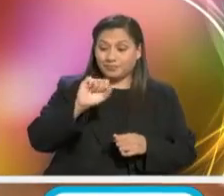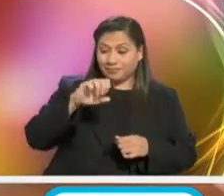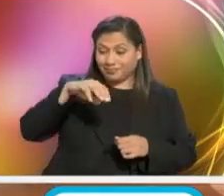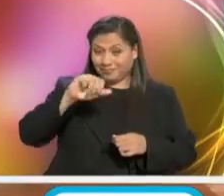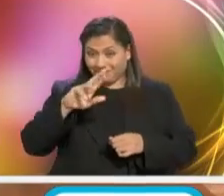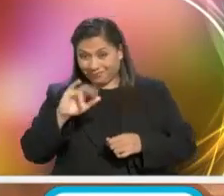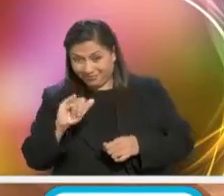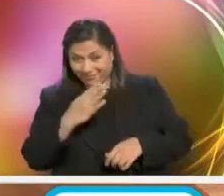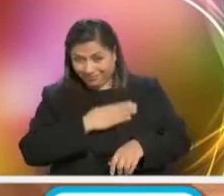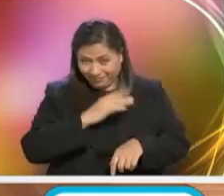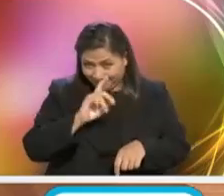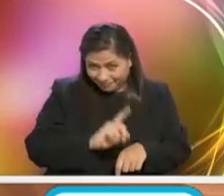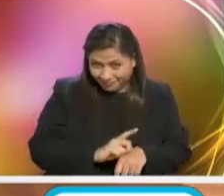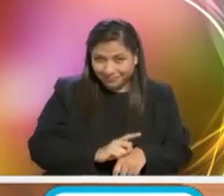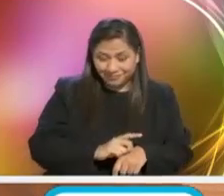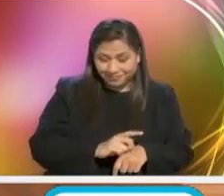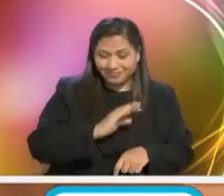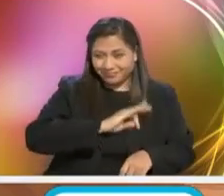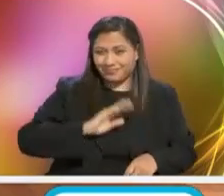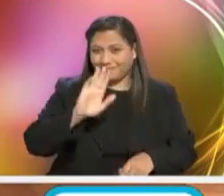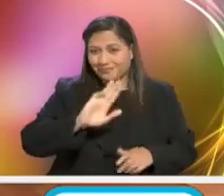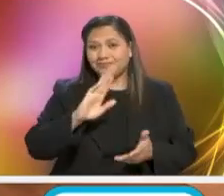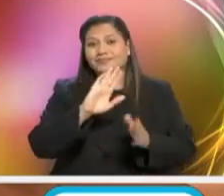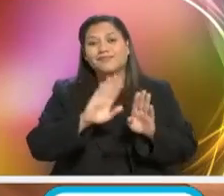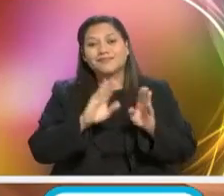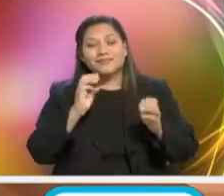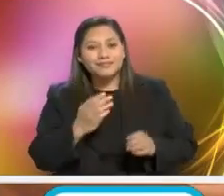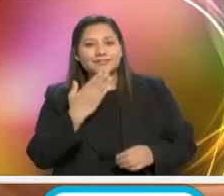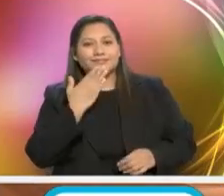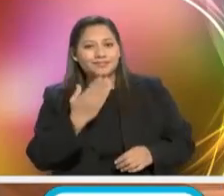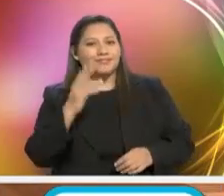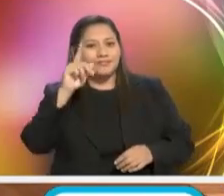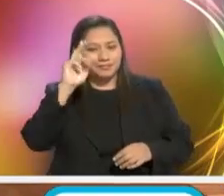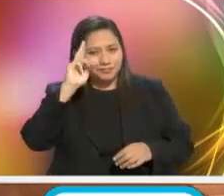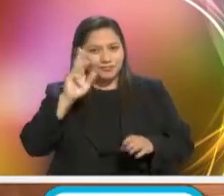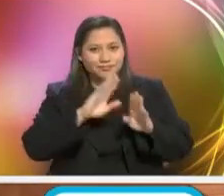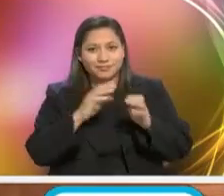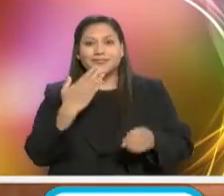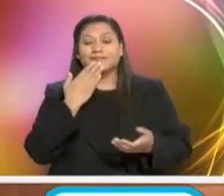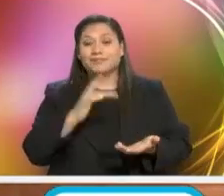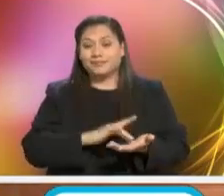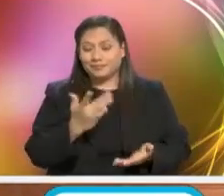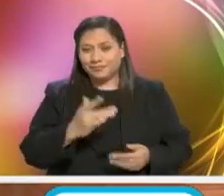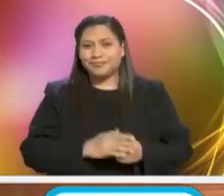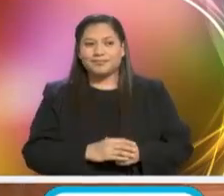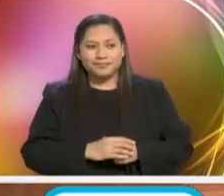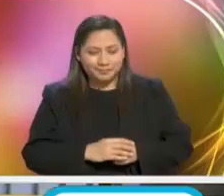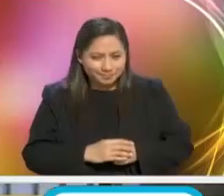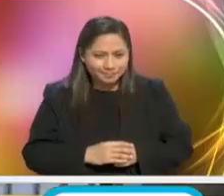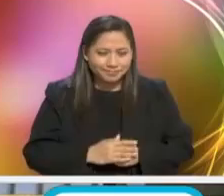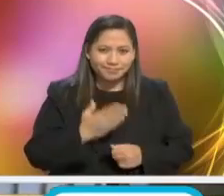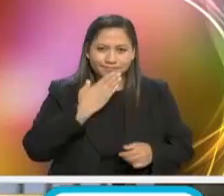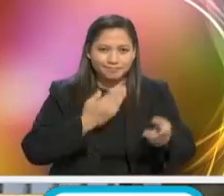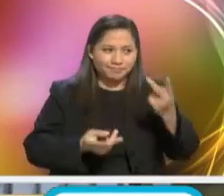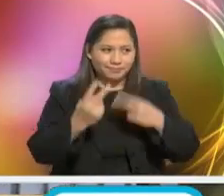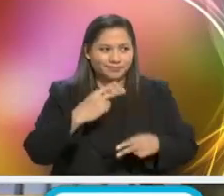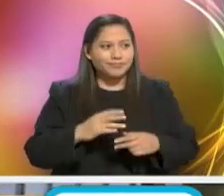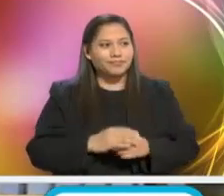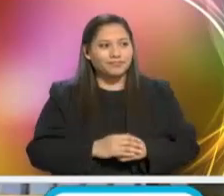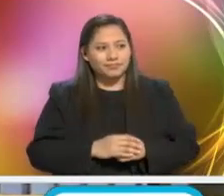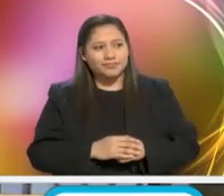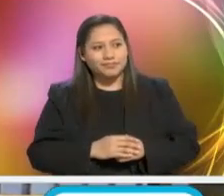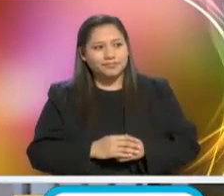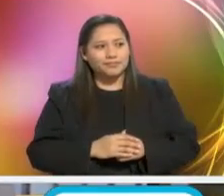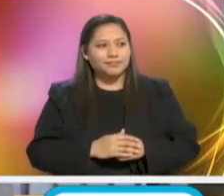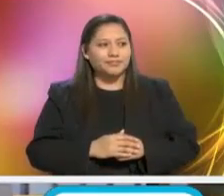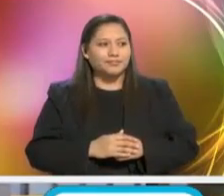María, muy buenos días. Hola, buenos días. Feliz miércoles, ¿cómo Feliz estás? miércoles. Hola, Pau, ¿cómo estás? Muy bien, gracias. ¿Cómo todo? Buenazo. Bienvenido. Todo bien. Pues aquí,